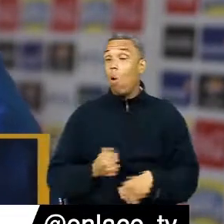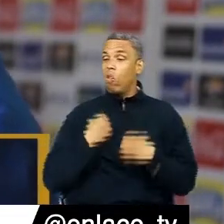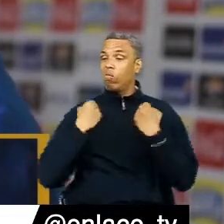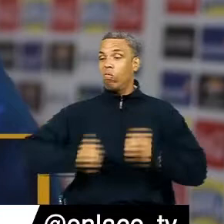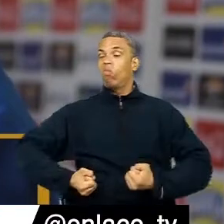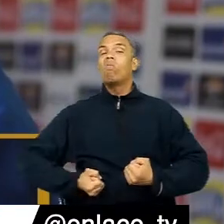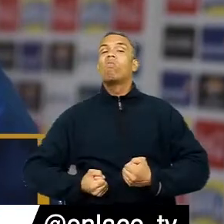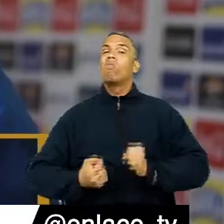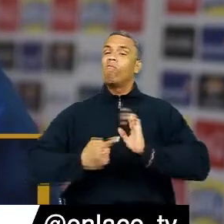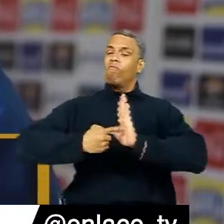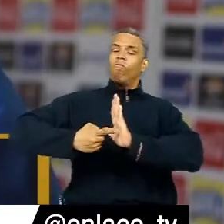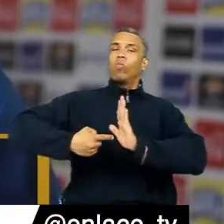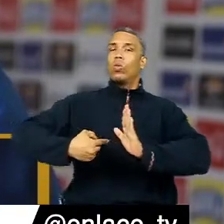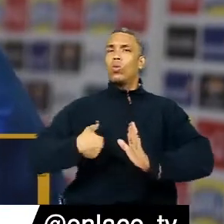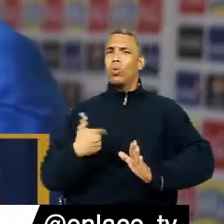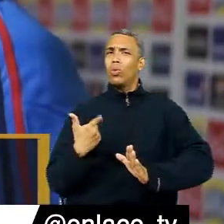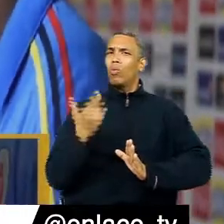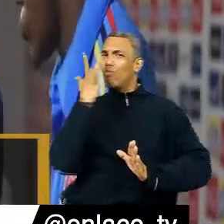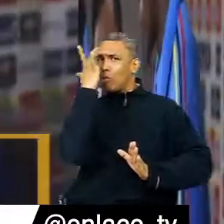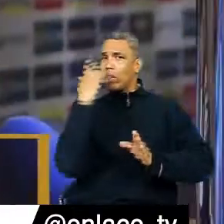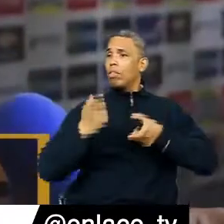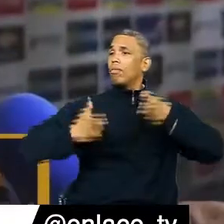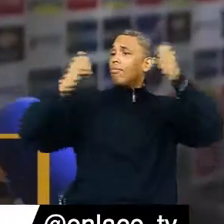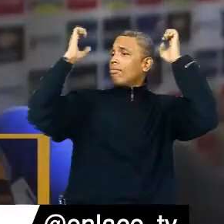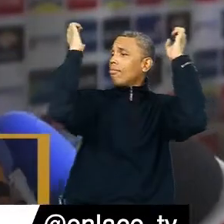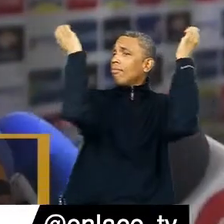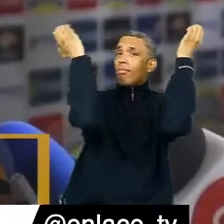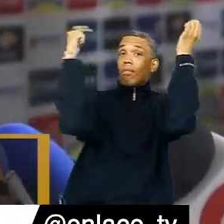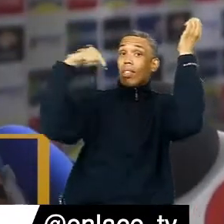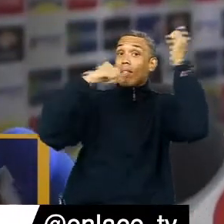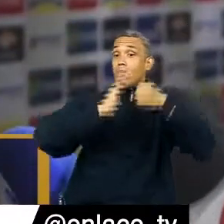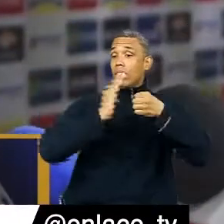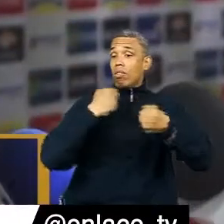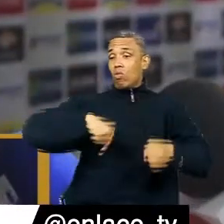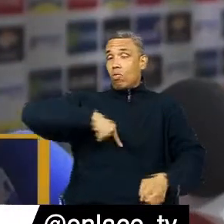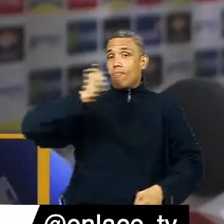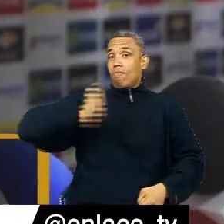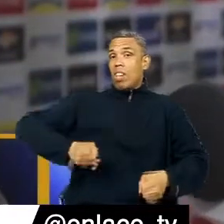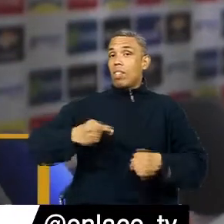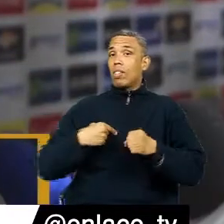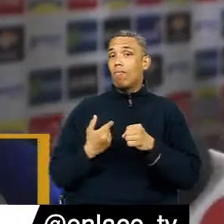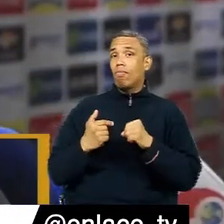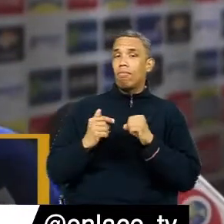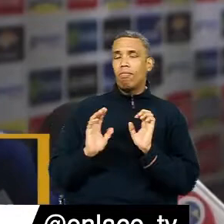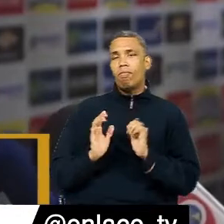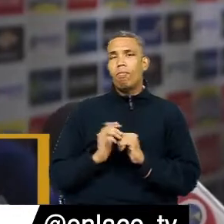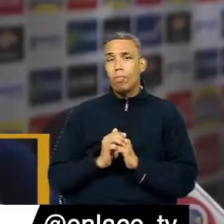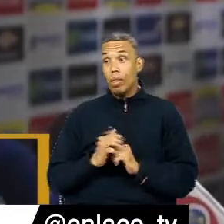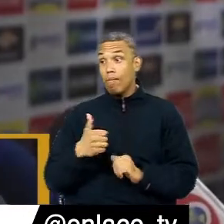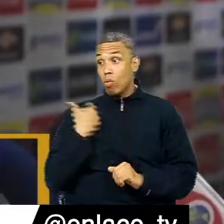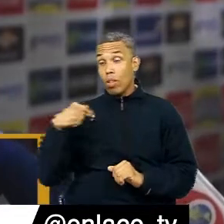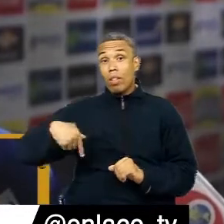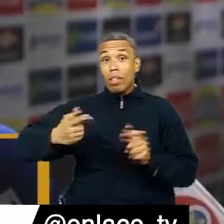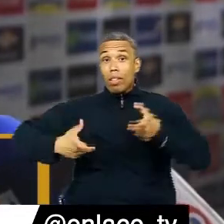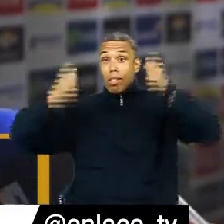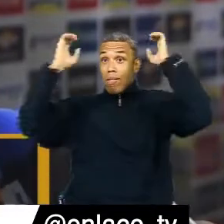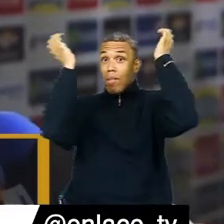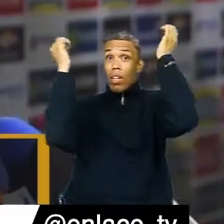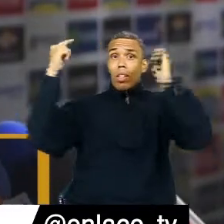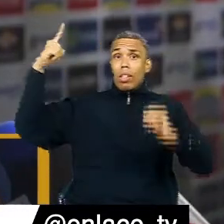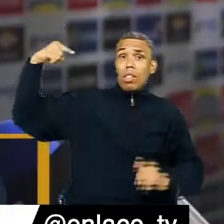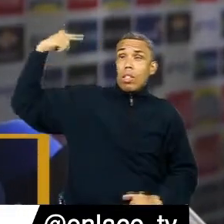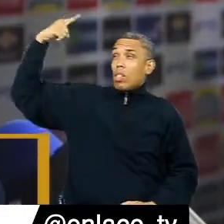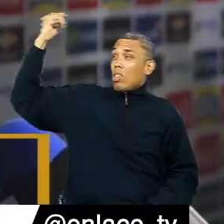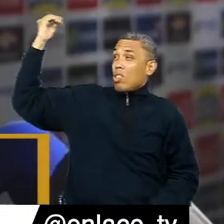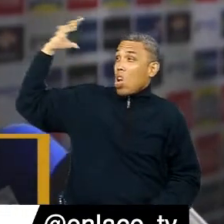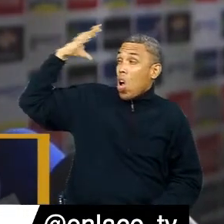e imponer nuestro fútbol. Sí, es importante, yo creo que sacarle mayor provecho a Barranquilla. Obviamente siempre es importante